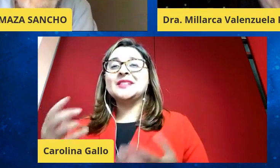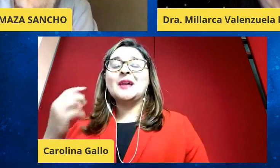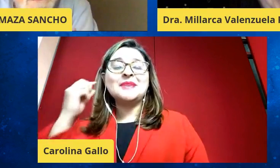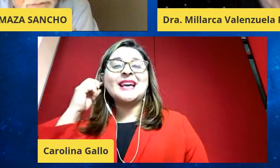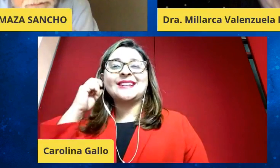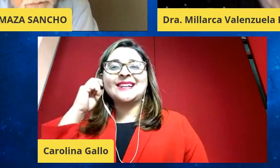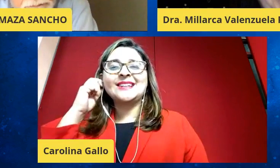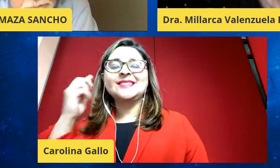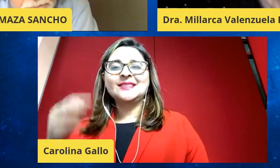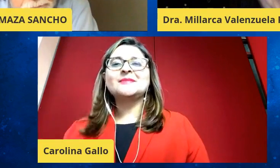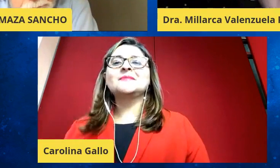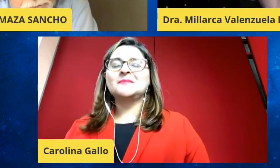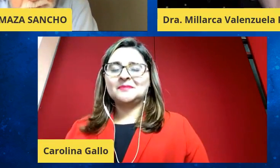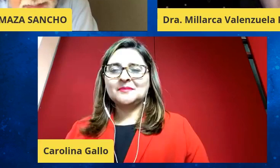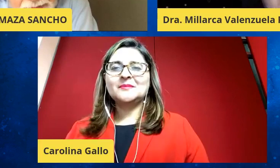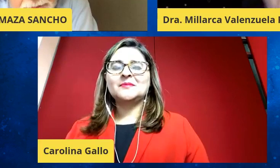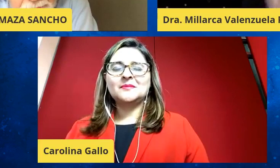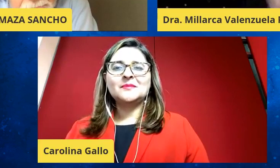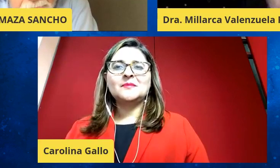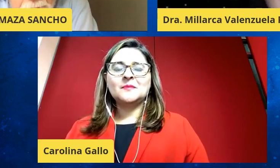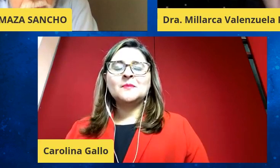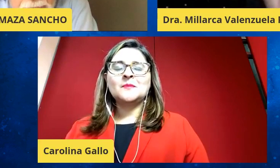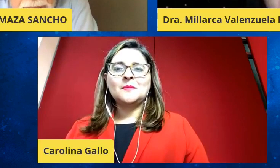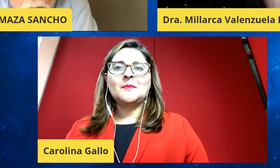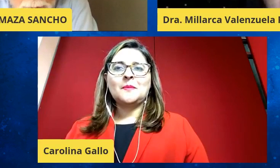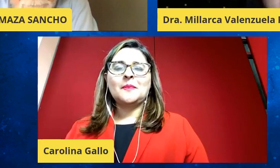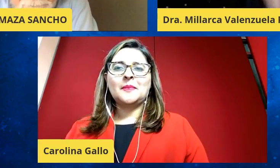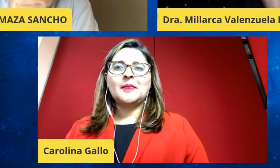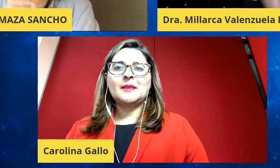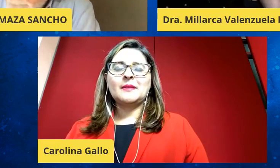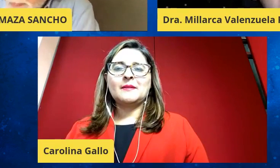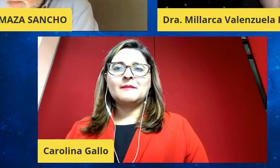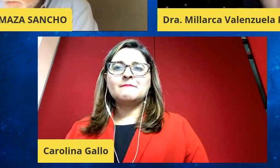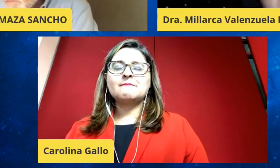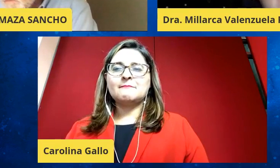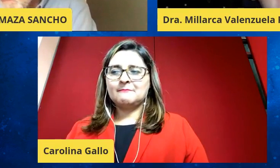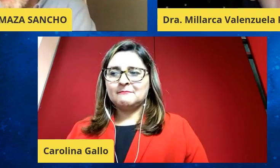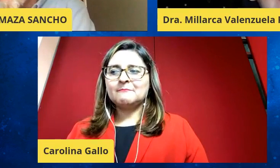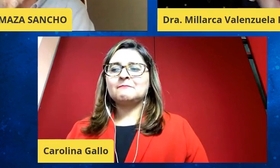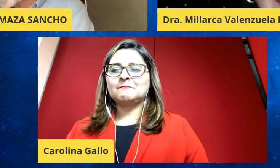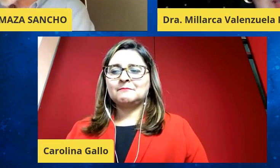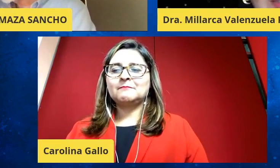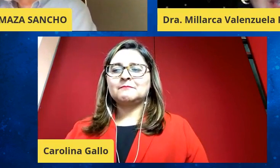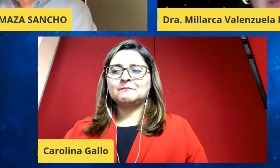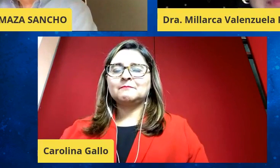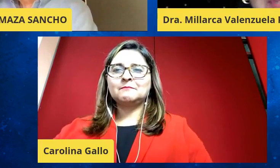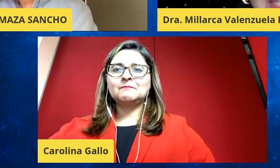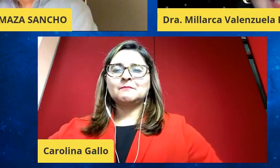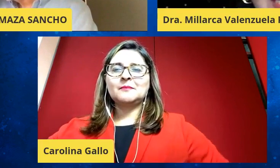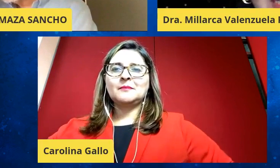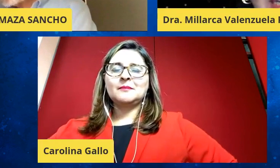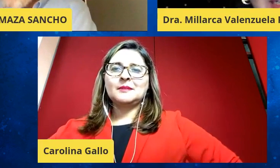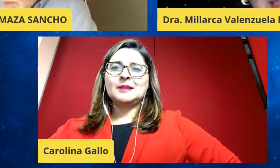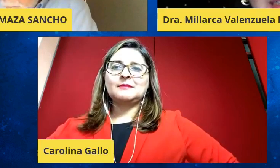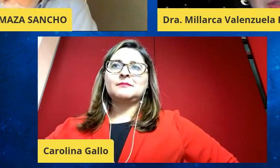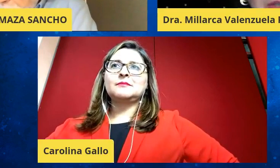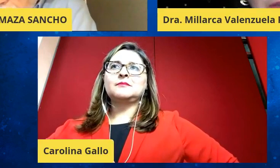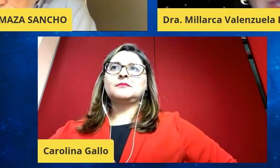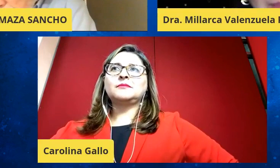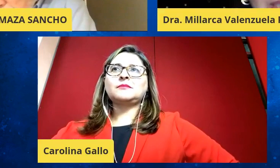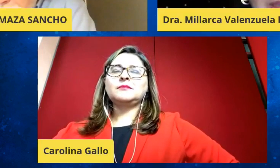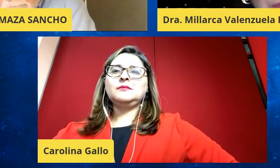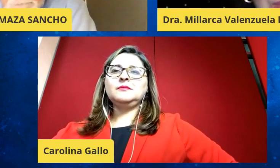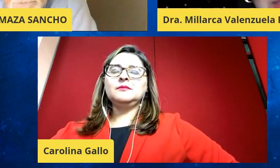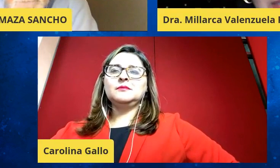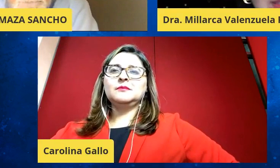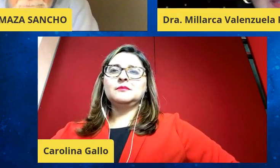También nos alcanza, o sea, algo que también nos ataque, sí, porque nos ataca a, o sea, los geólogos también